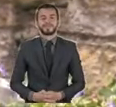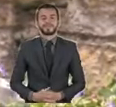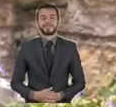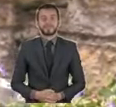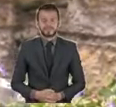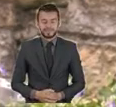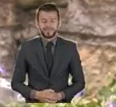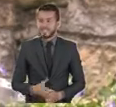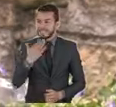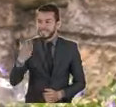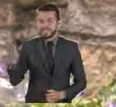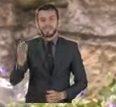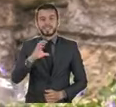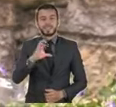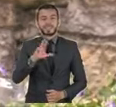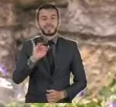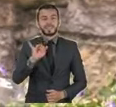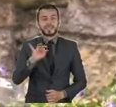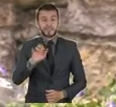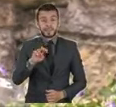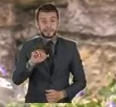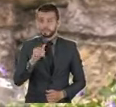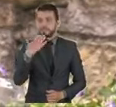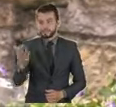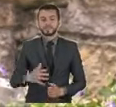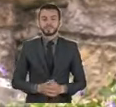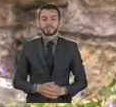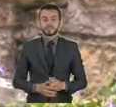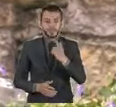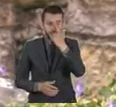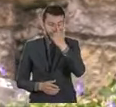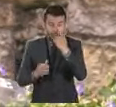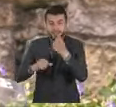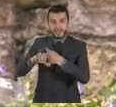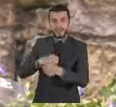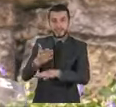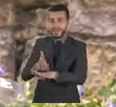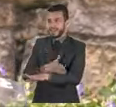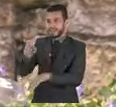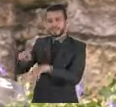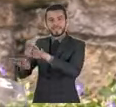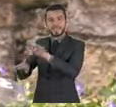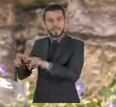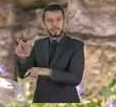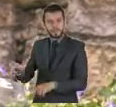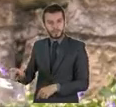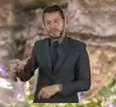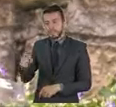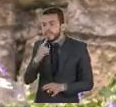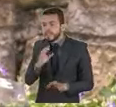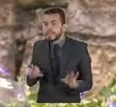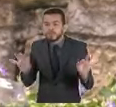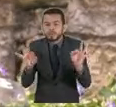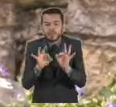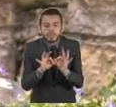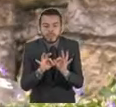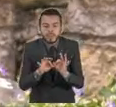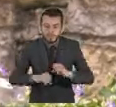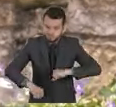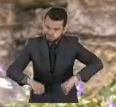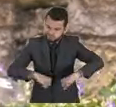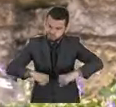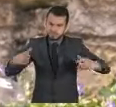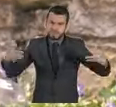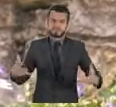Muchísimas gracias, Cristina. Como bien lo dijo la secretaria, se trata de construir una Bogotá de cara a los 500 años